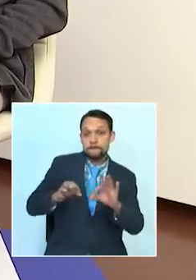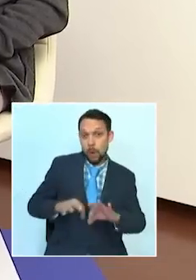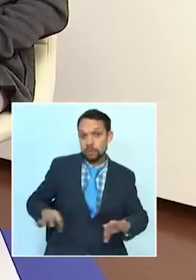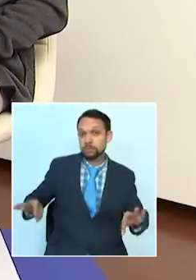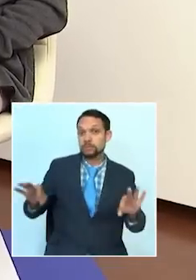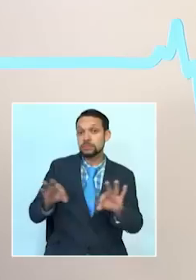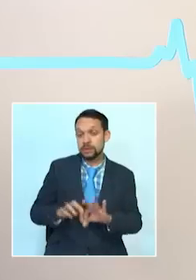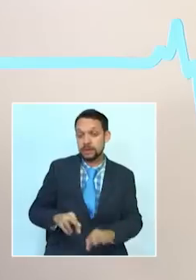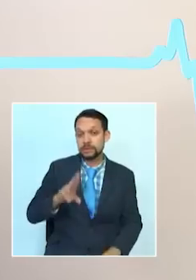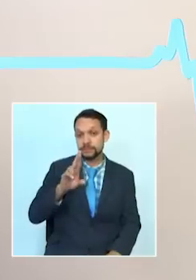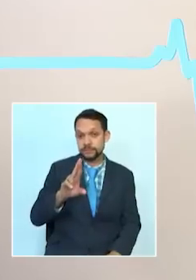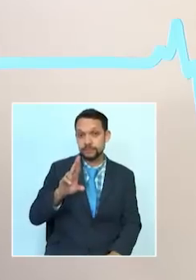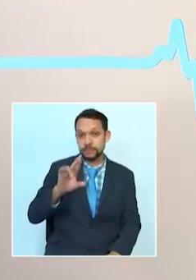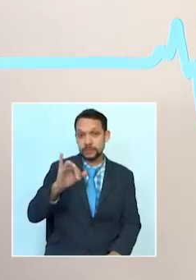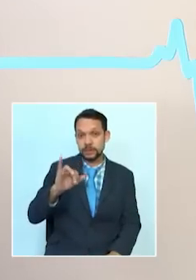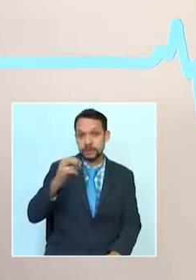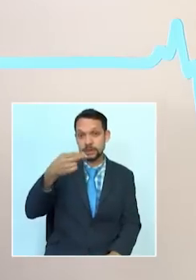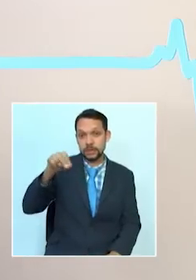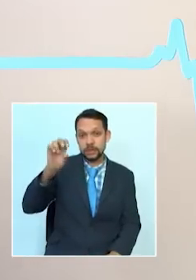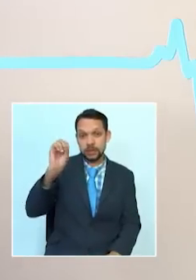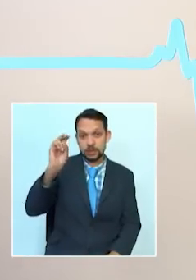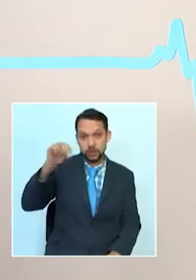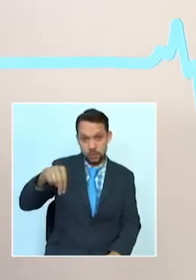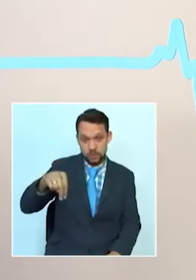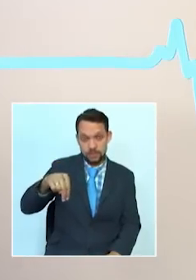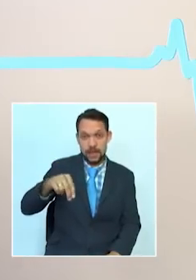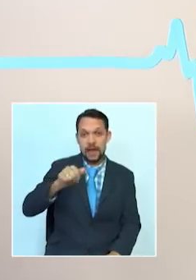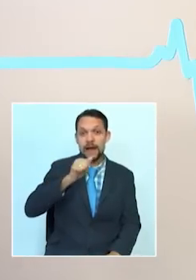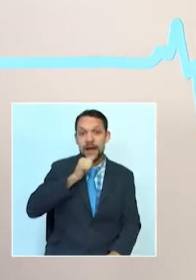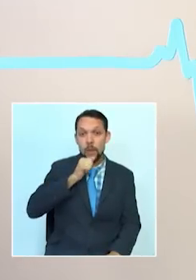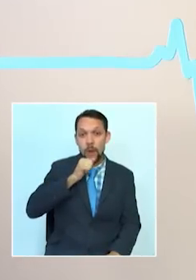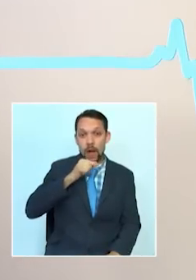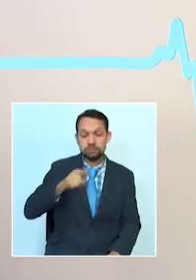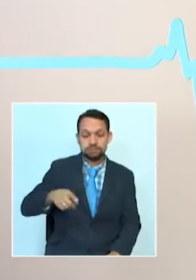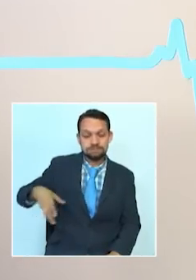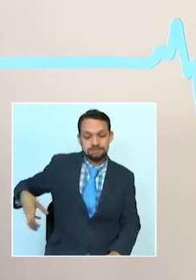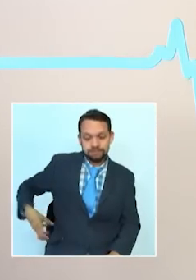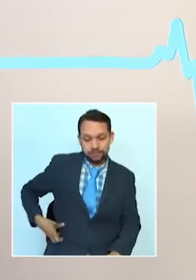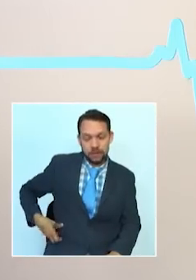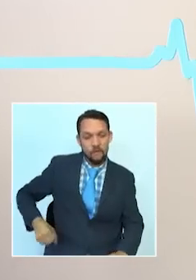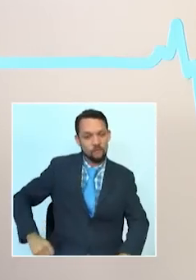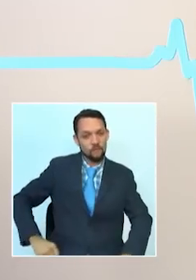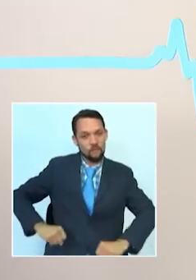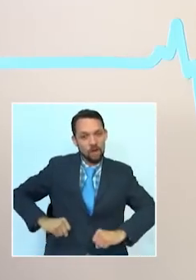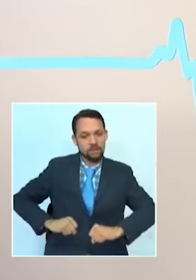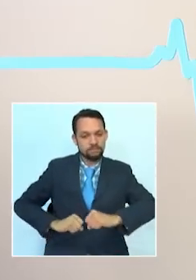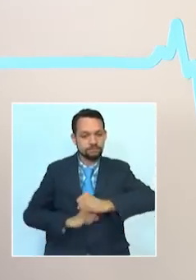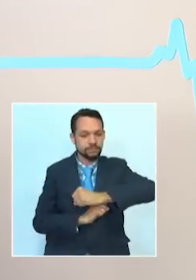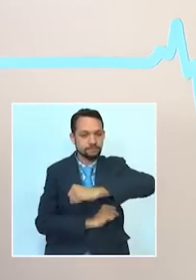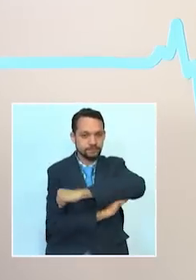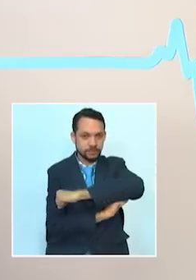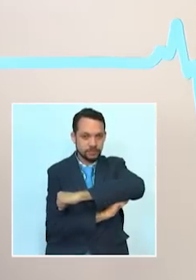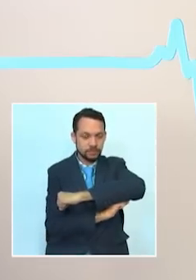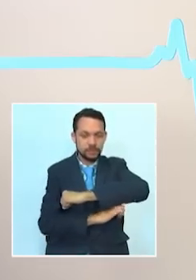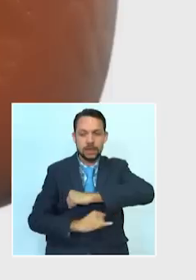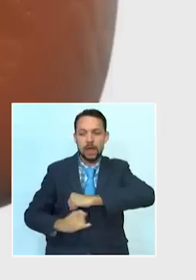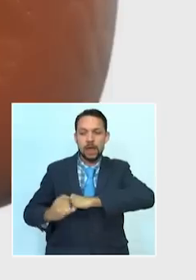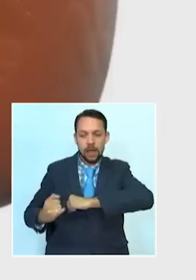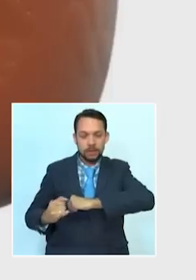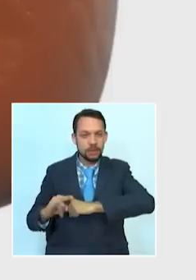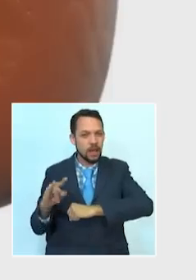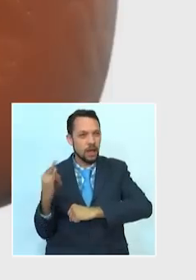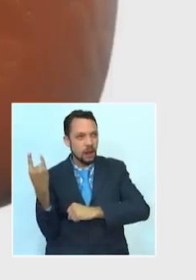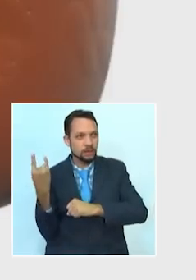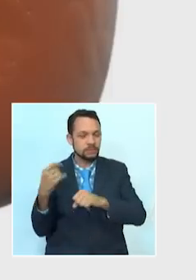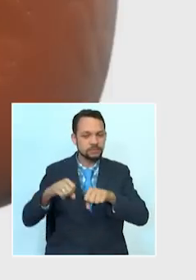es el reino del agua es el que me da la energía es el que me da todo el potencial de mi cuerpo resulta que si mi riñón